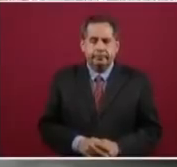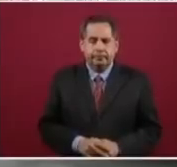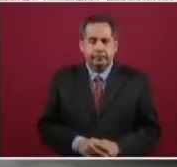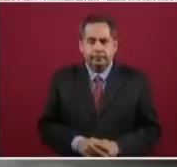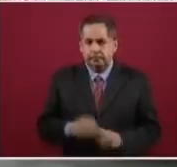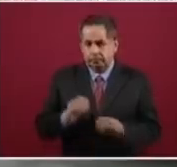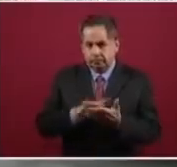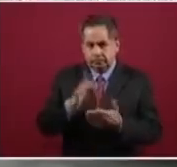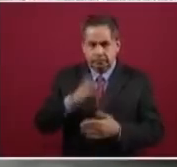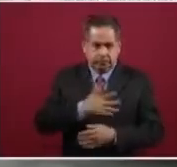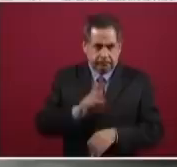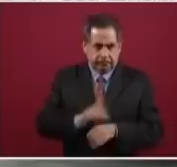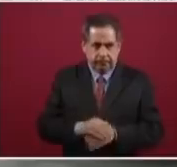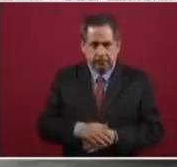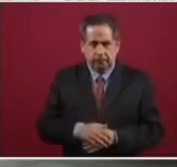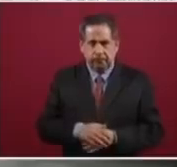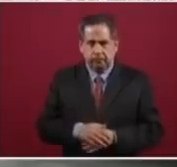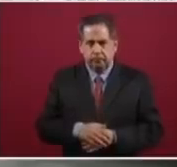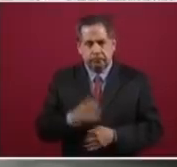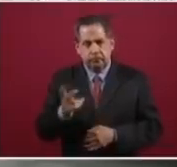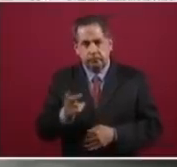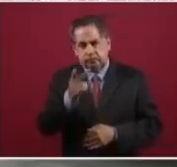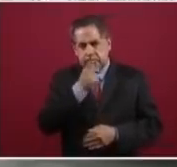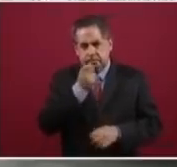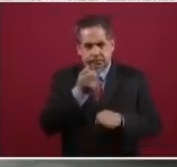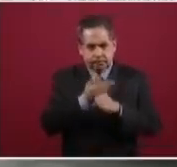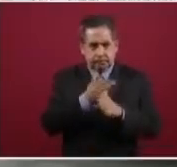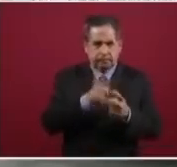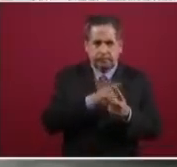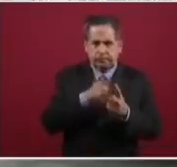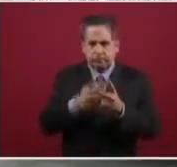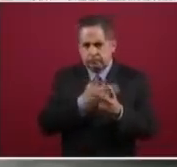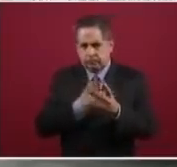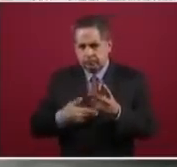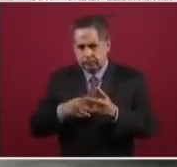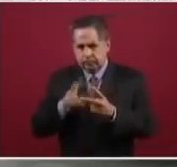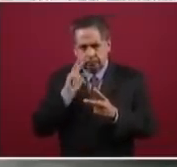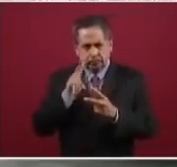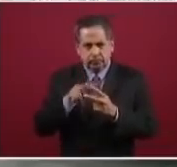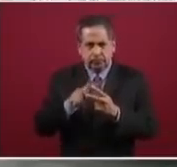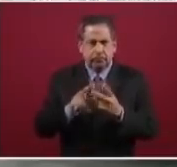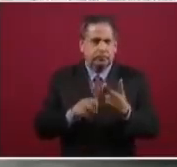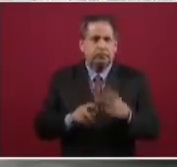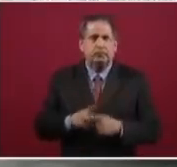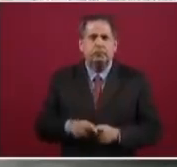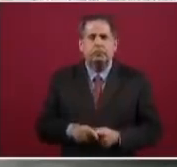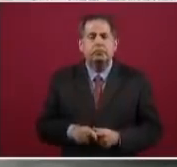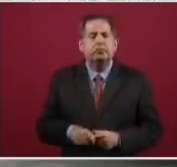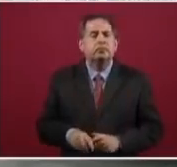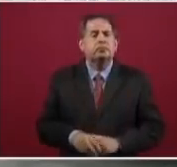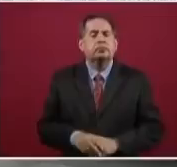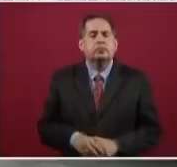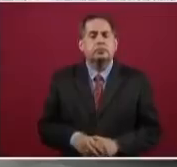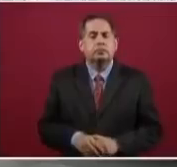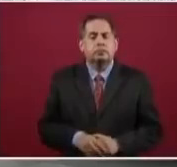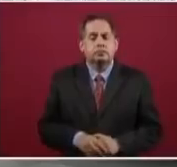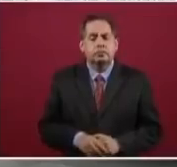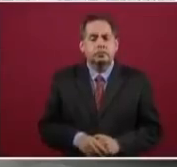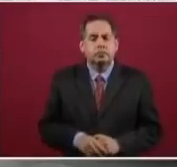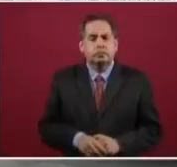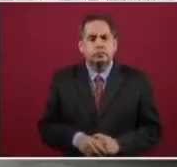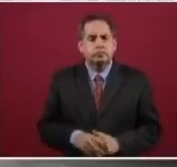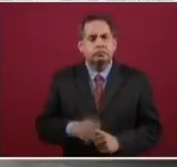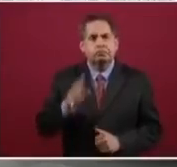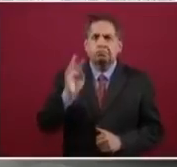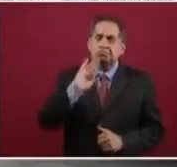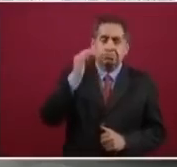buenos días tengo una pregunta para el secretario y para el presidente si es posible para el secretario a apostar a